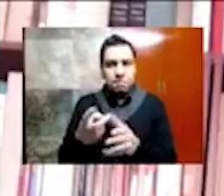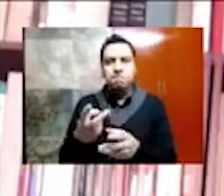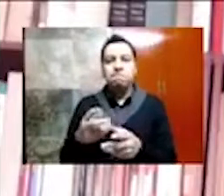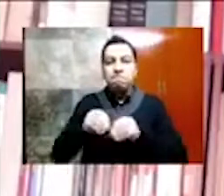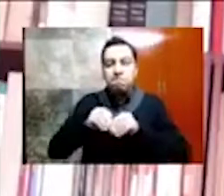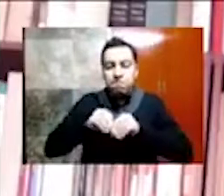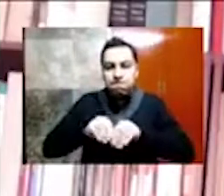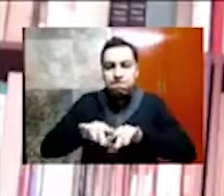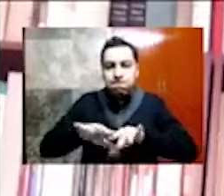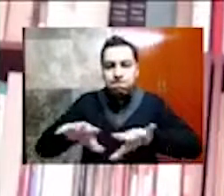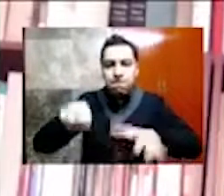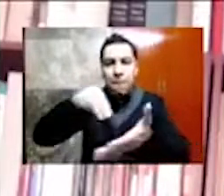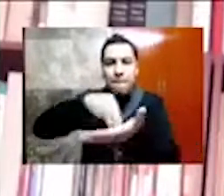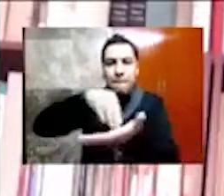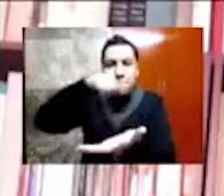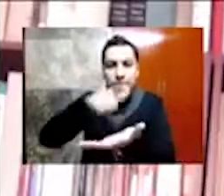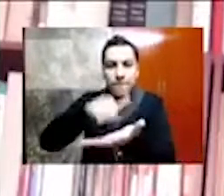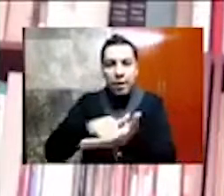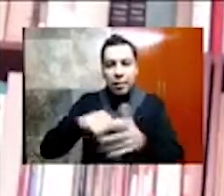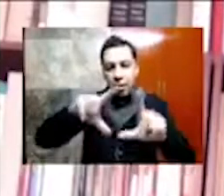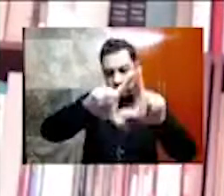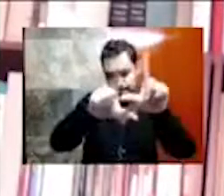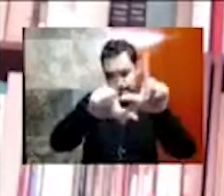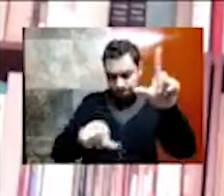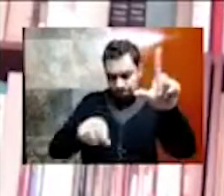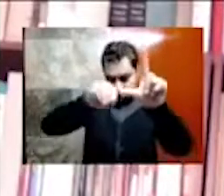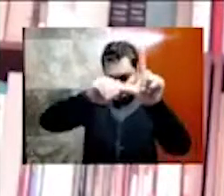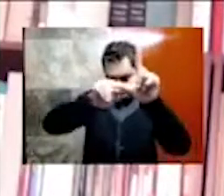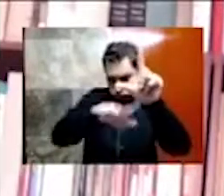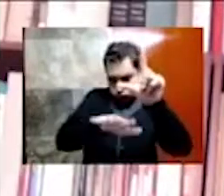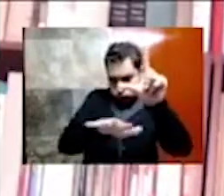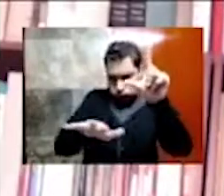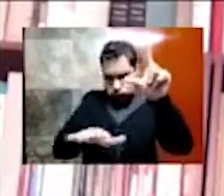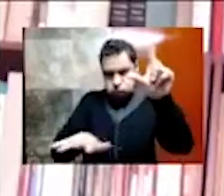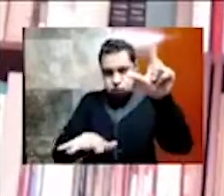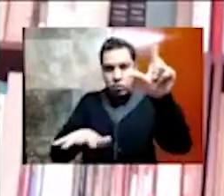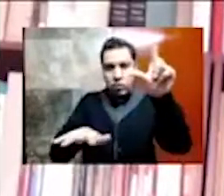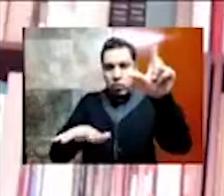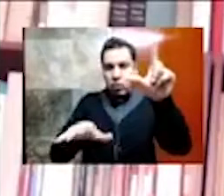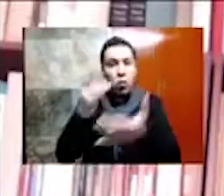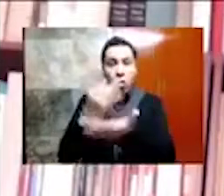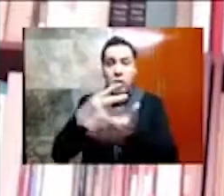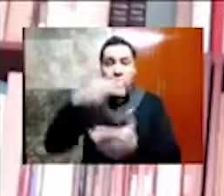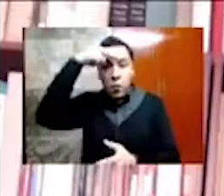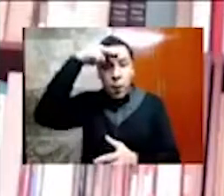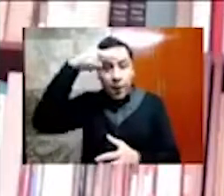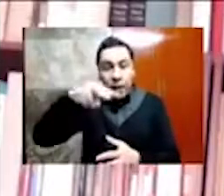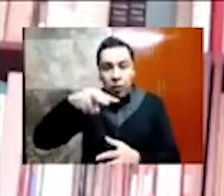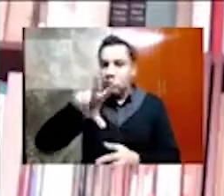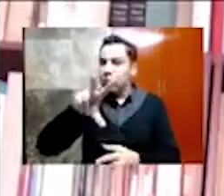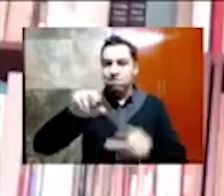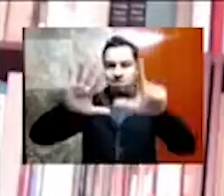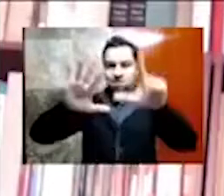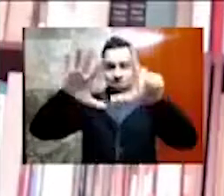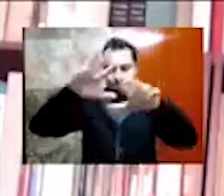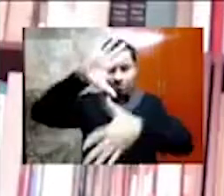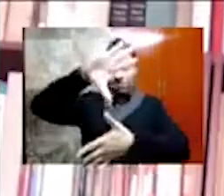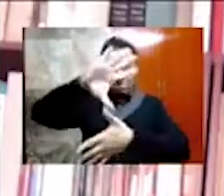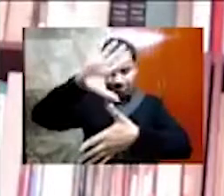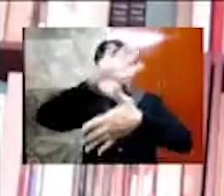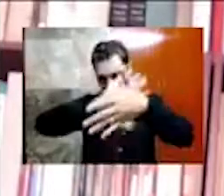una organización a veces no muy fructífera en términos de permanencia, pero